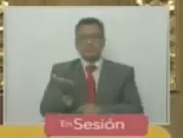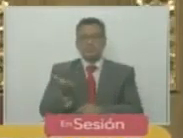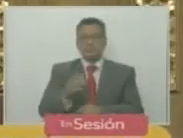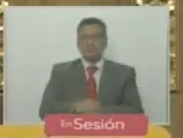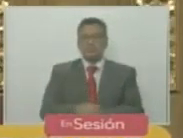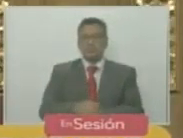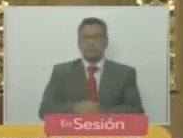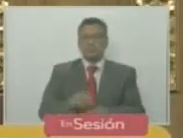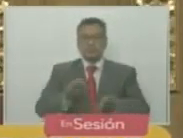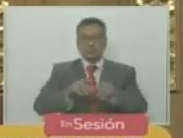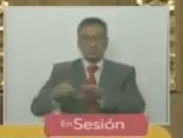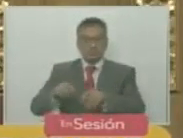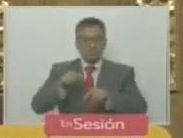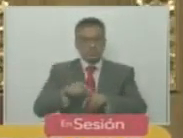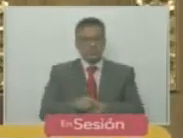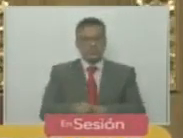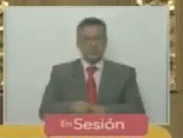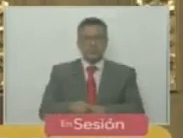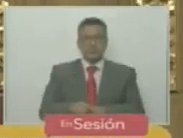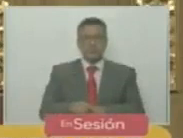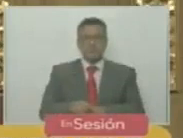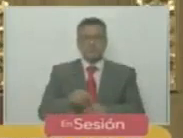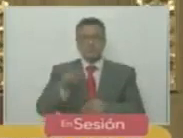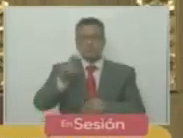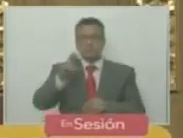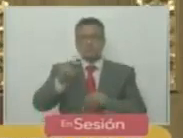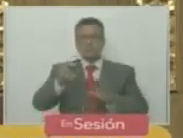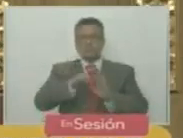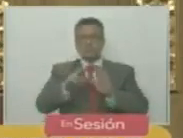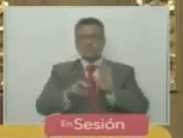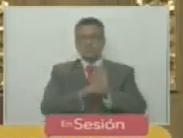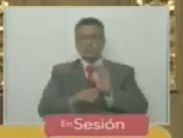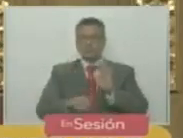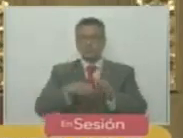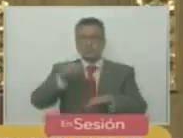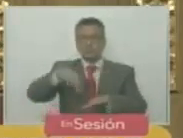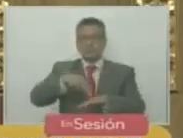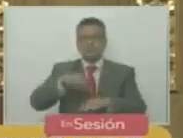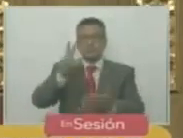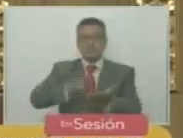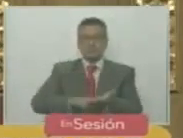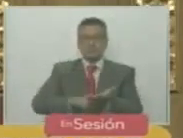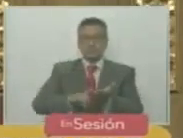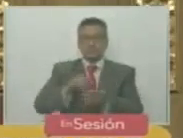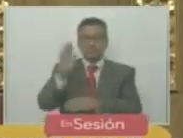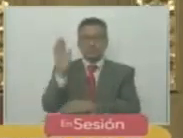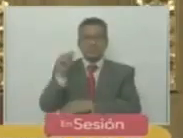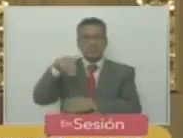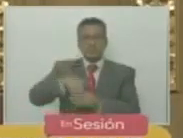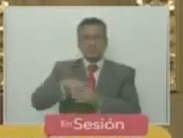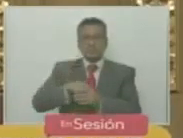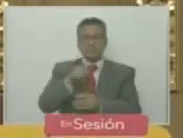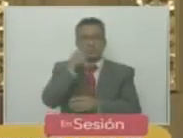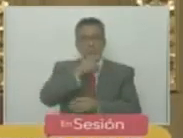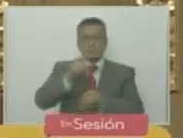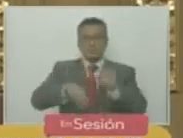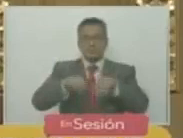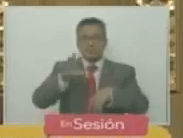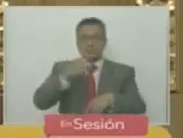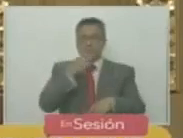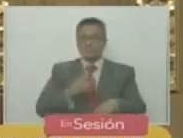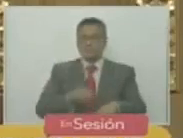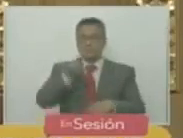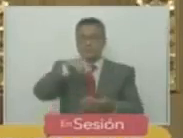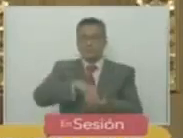la redacción de una nueva Constitución Nacional, aprobada en referéndum popular el 15